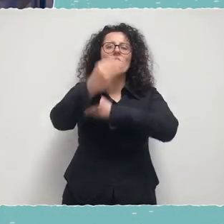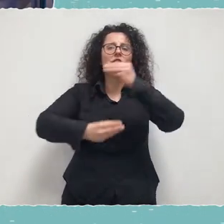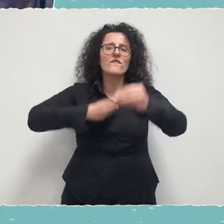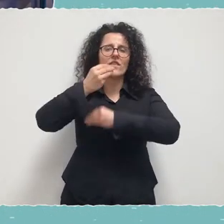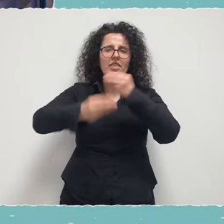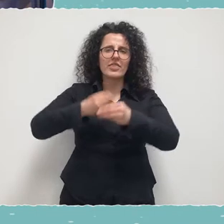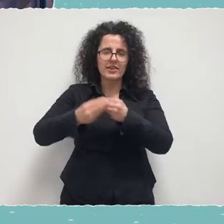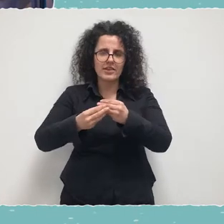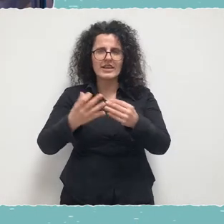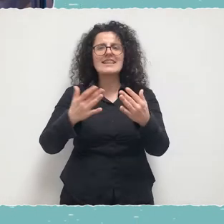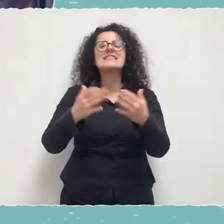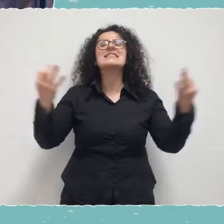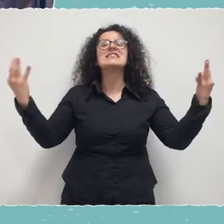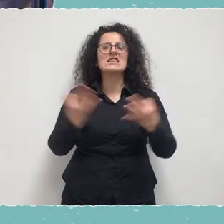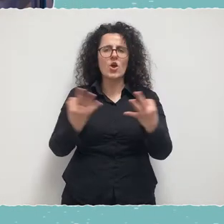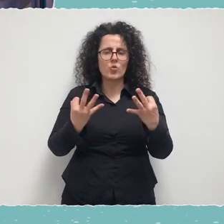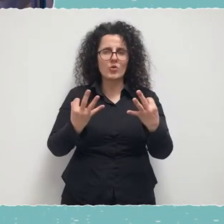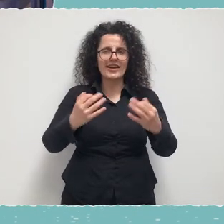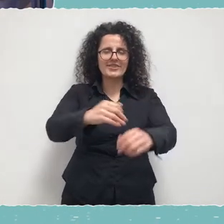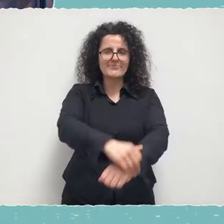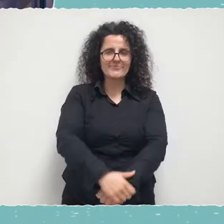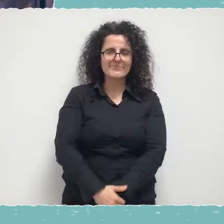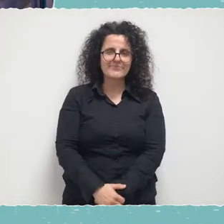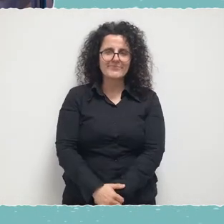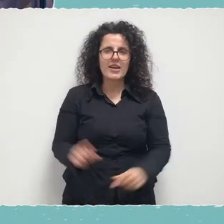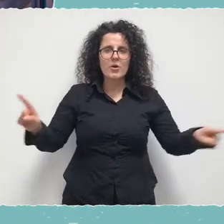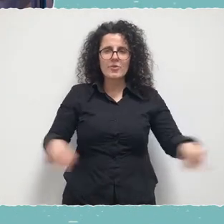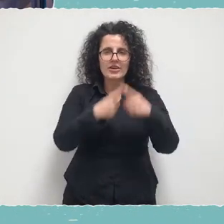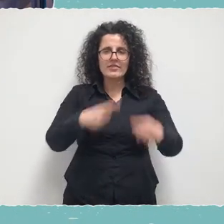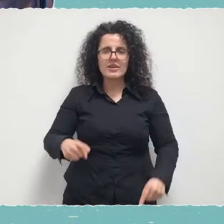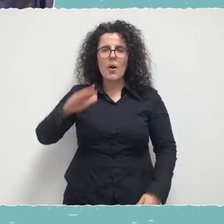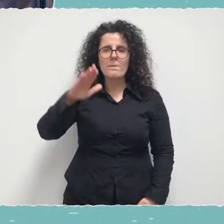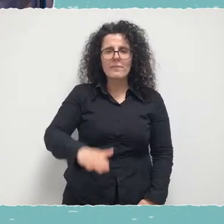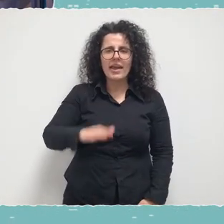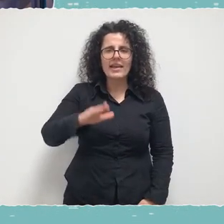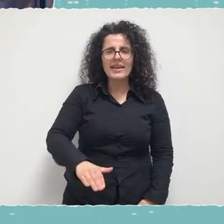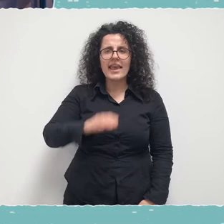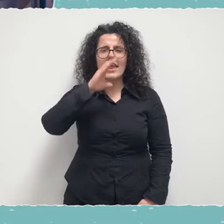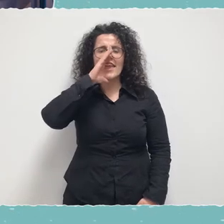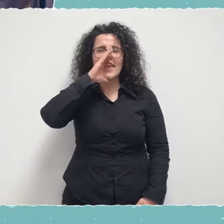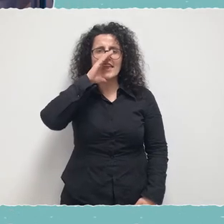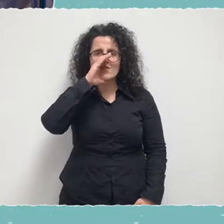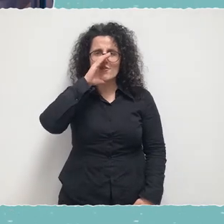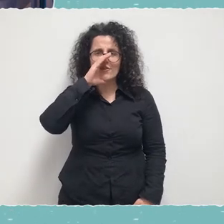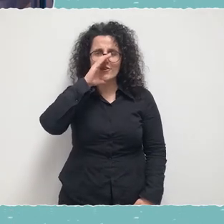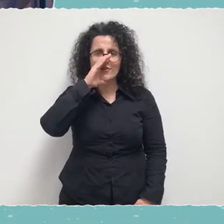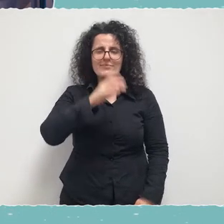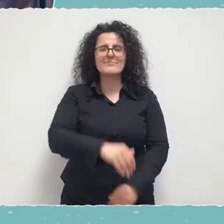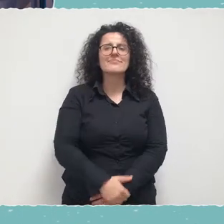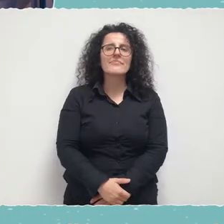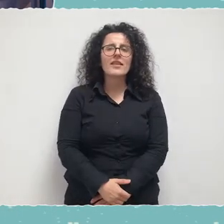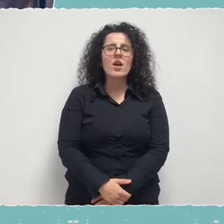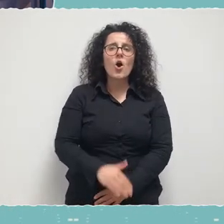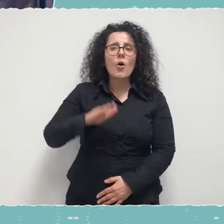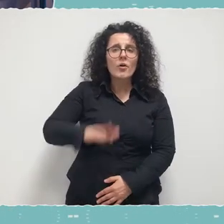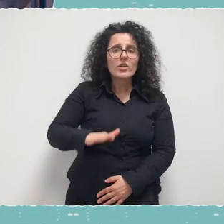un unha casa para estar máis seguros. O porquiño